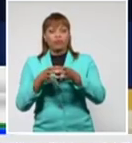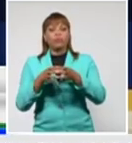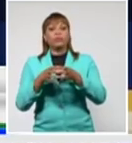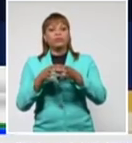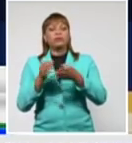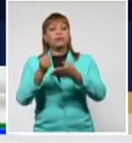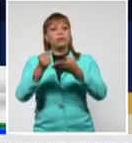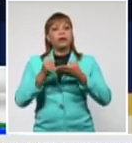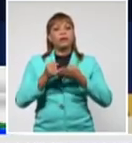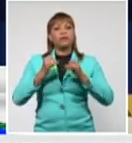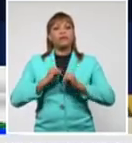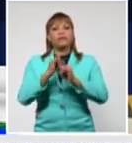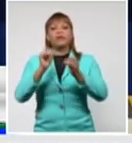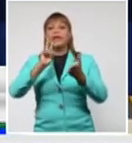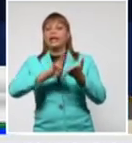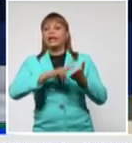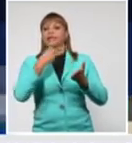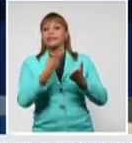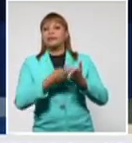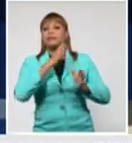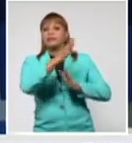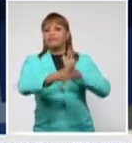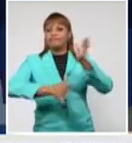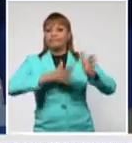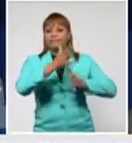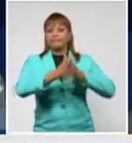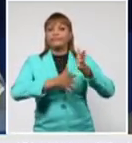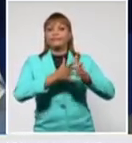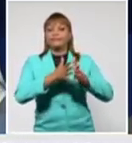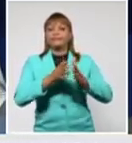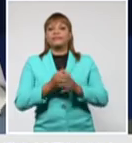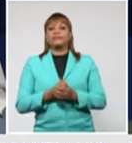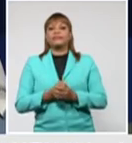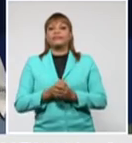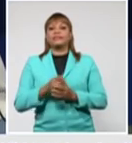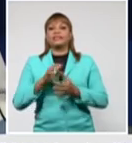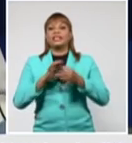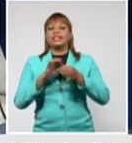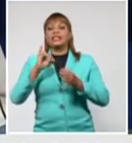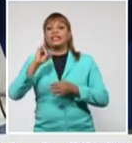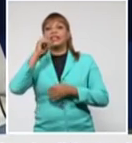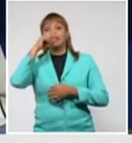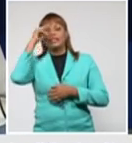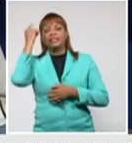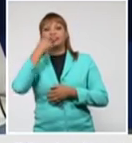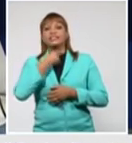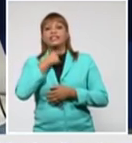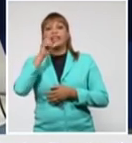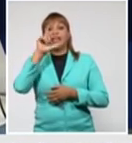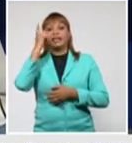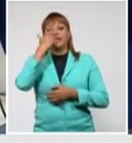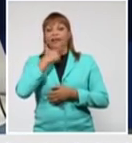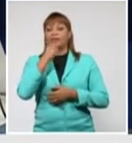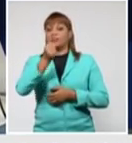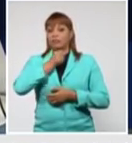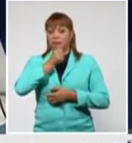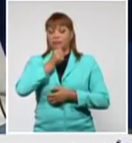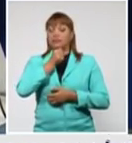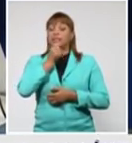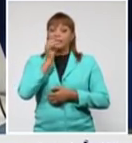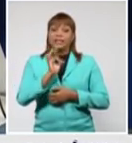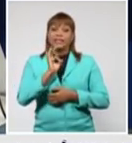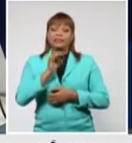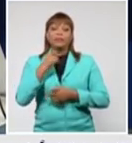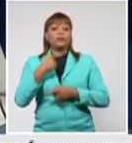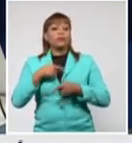la intérprete de lenguas de señas, Gisela, que nos ha acompañado en muchas ocasiones, y lo más importante,